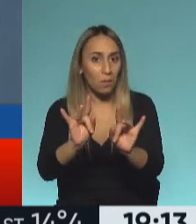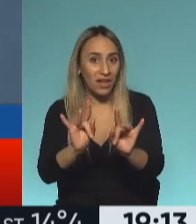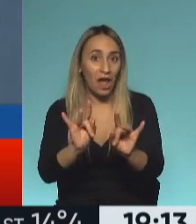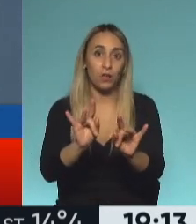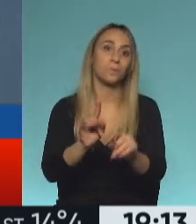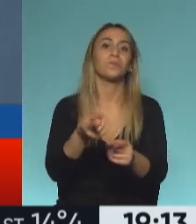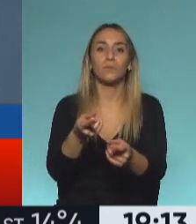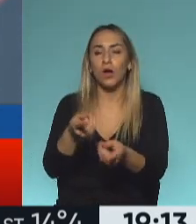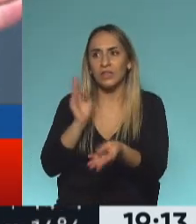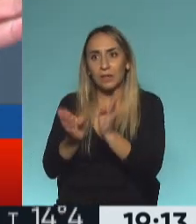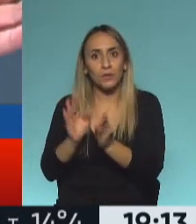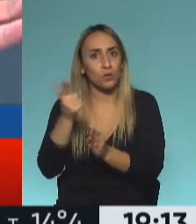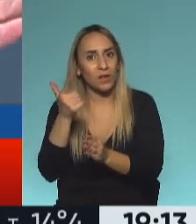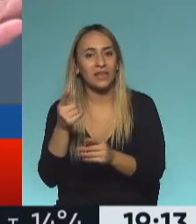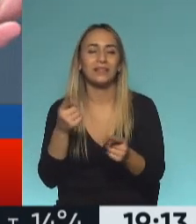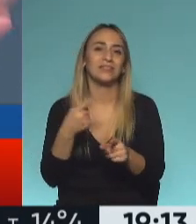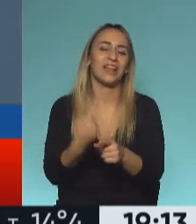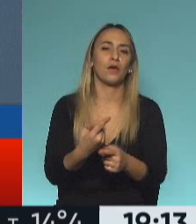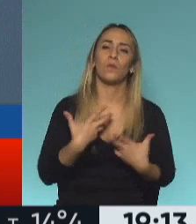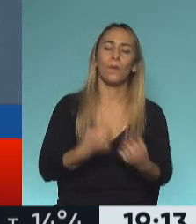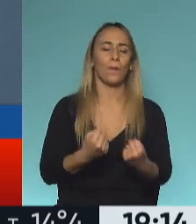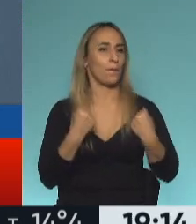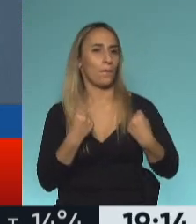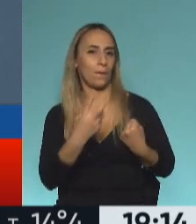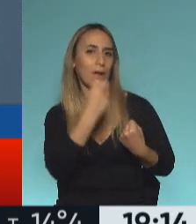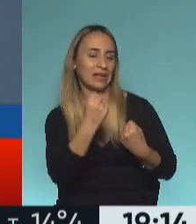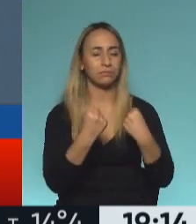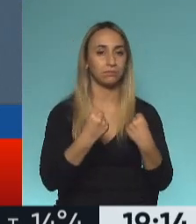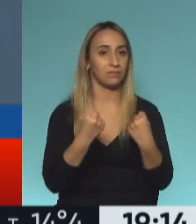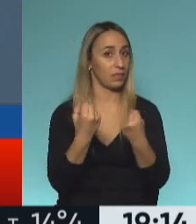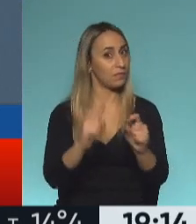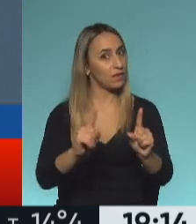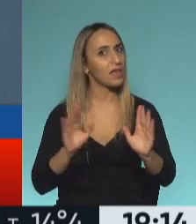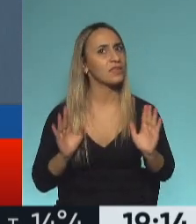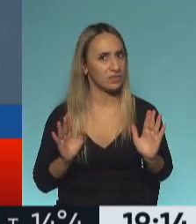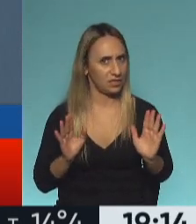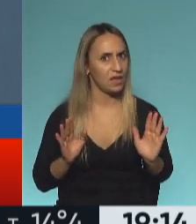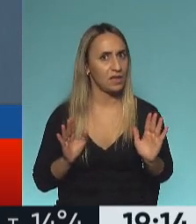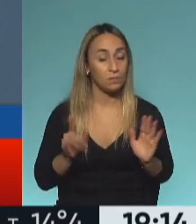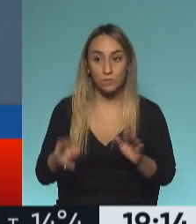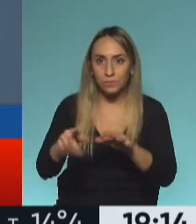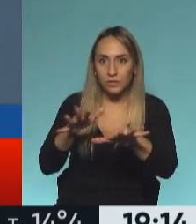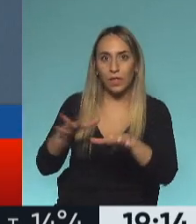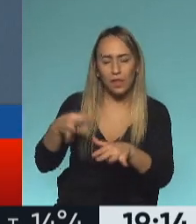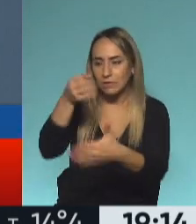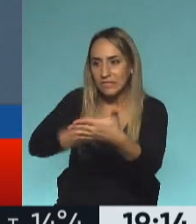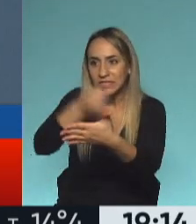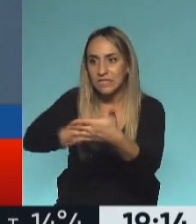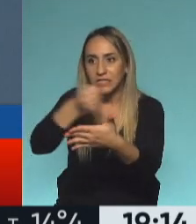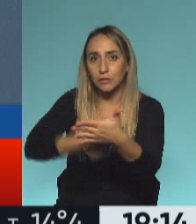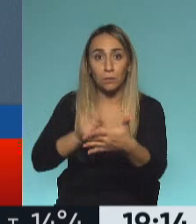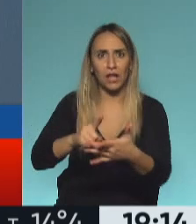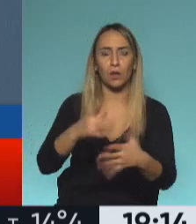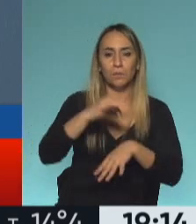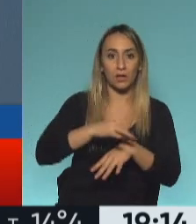estando agotado, que estando fresquito como una lechuga. O sea que el problema que vamos a tener va a ser que,